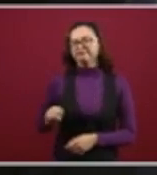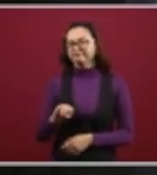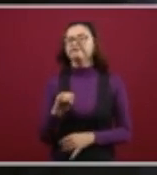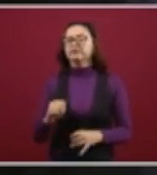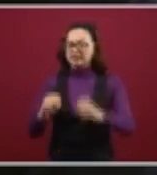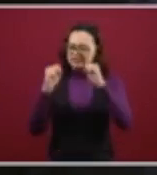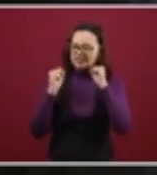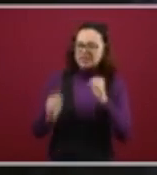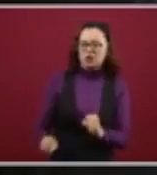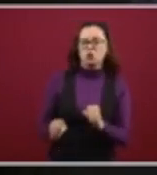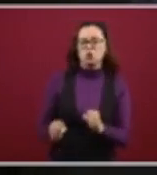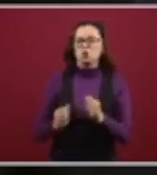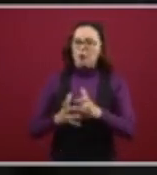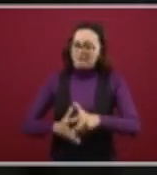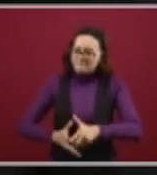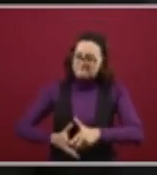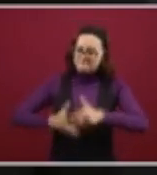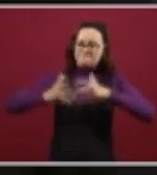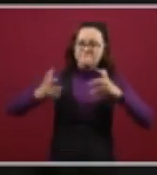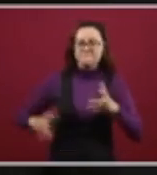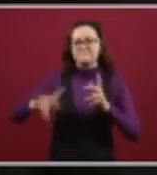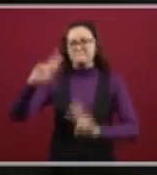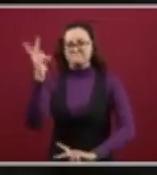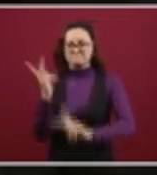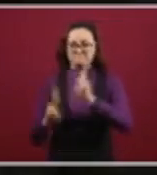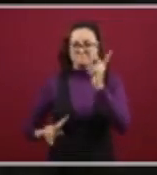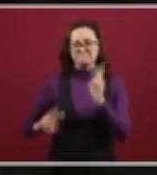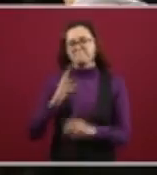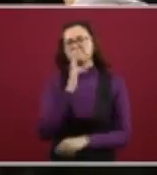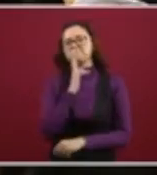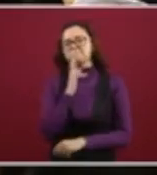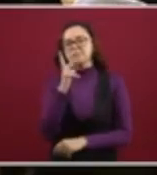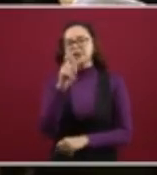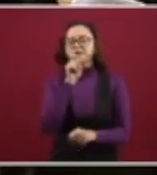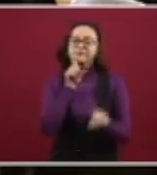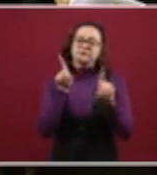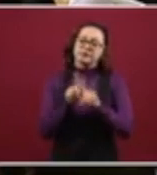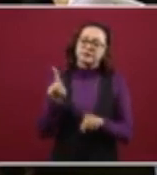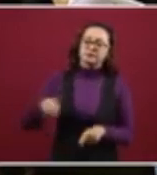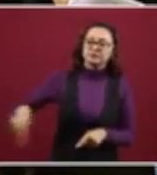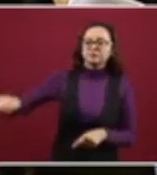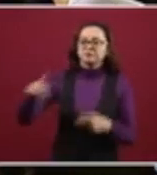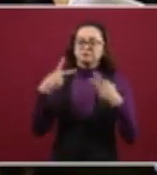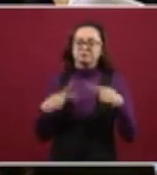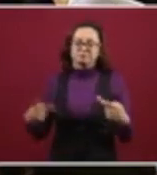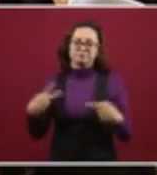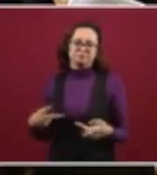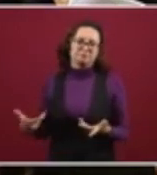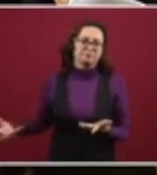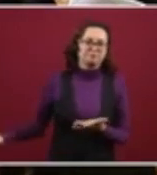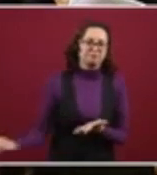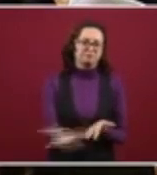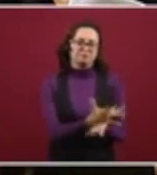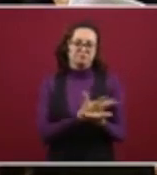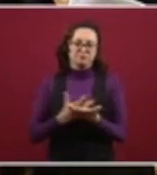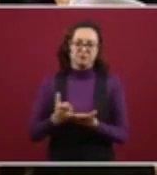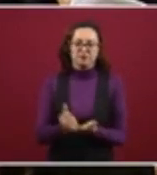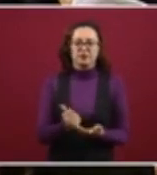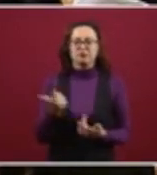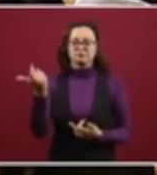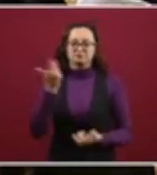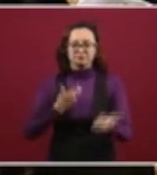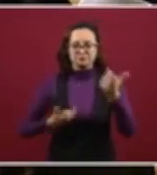incremento en el rendimiento y una mejora en los ingresos de los productores de este universo que hemos compartido con